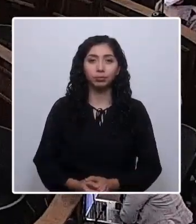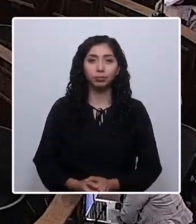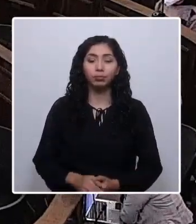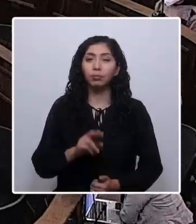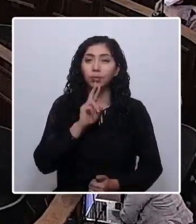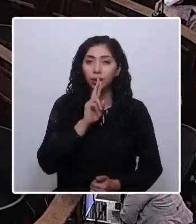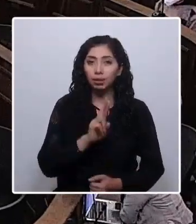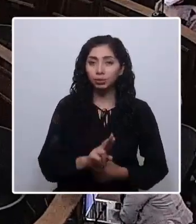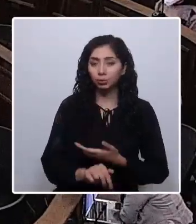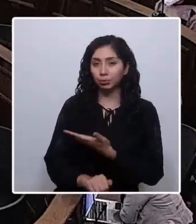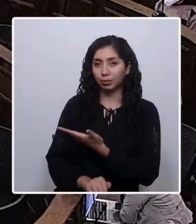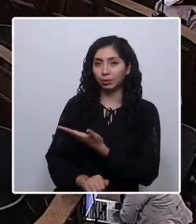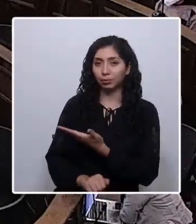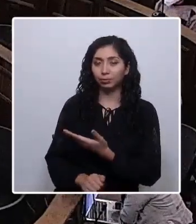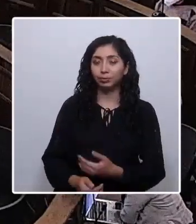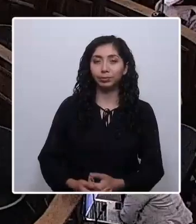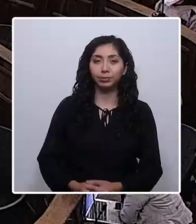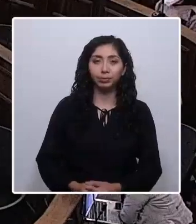Resultado.